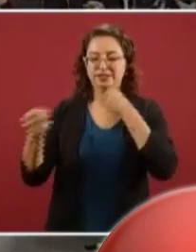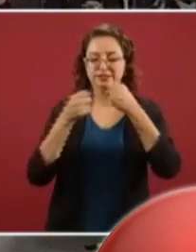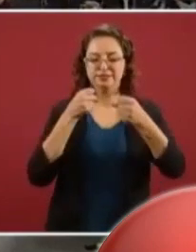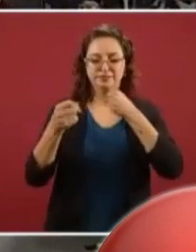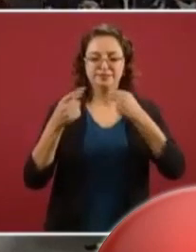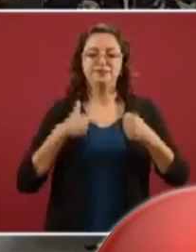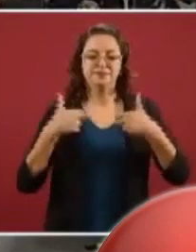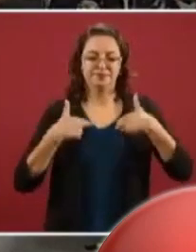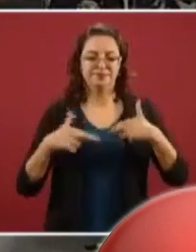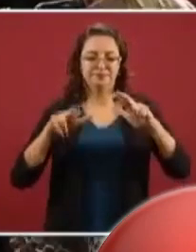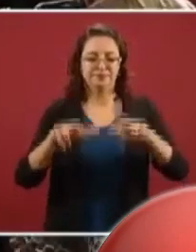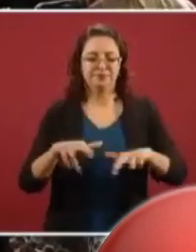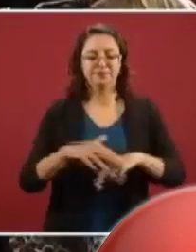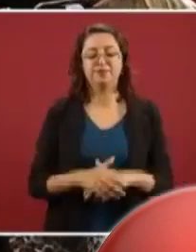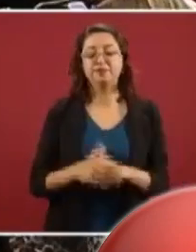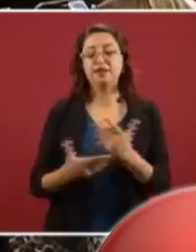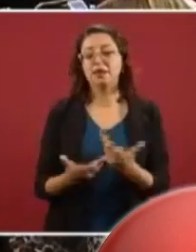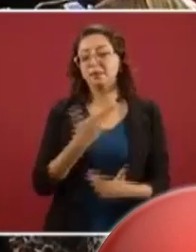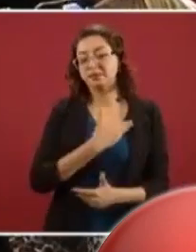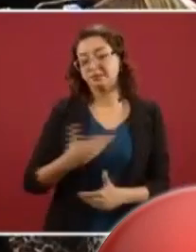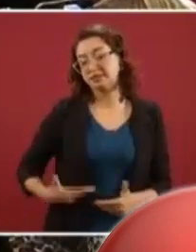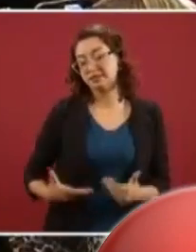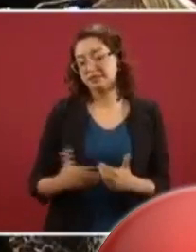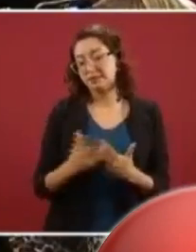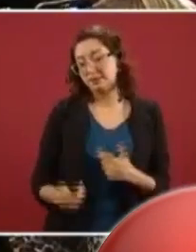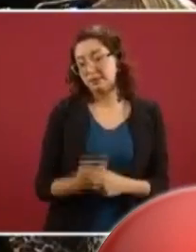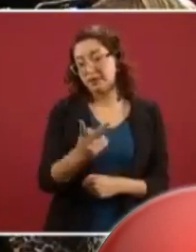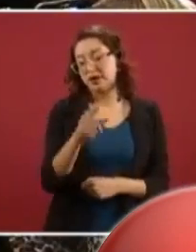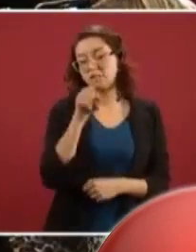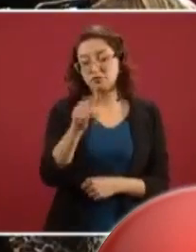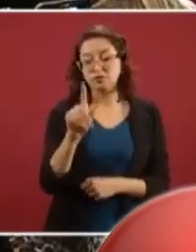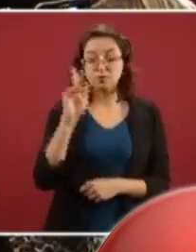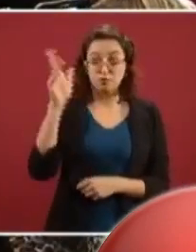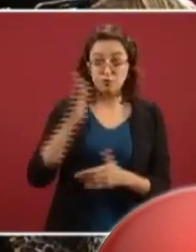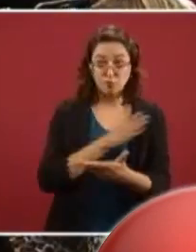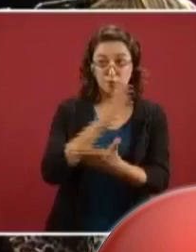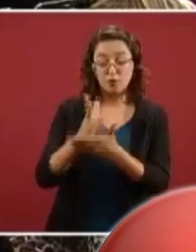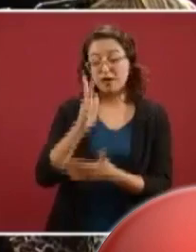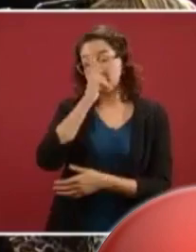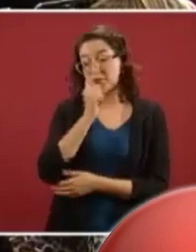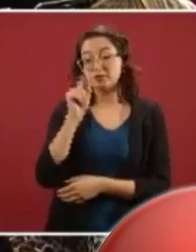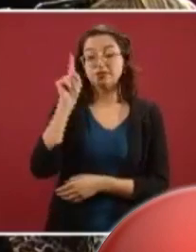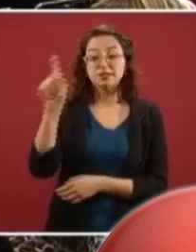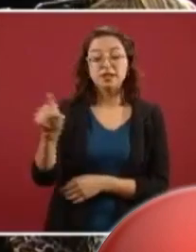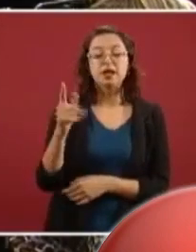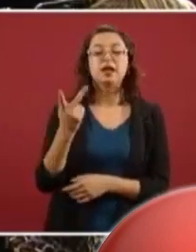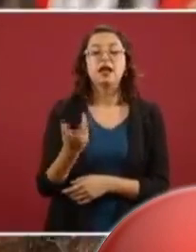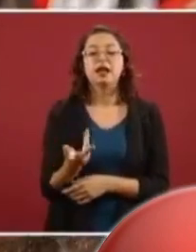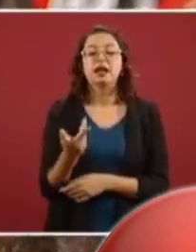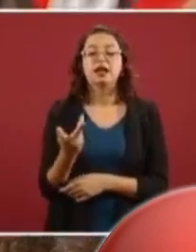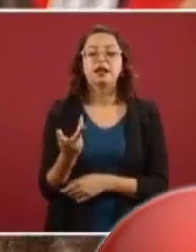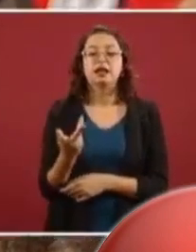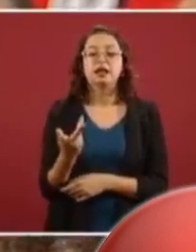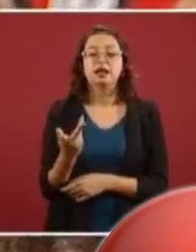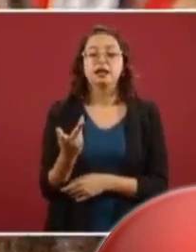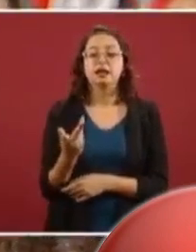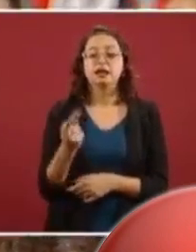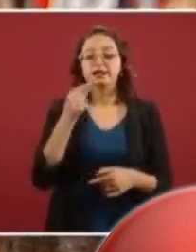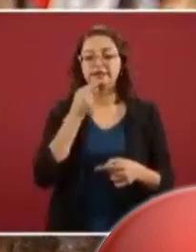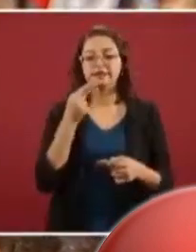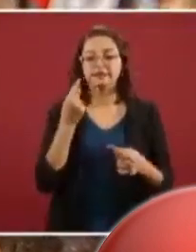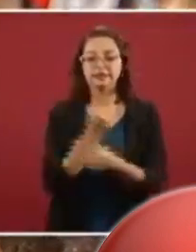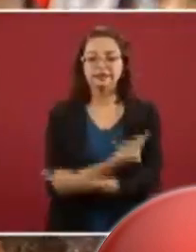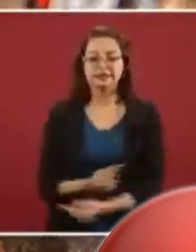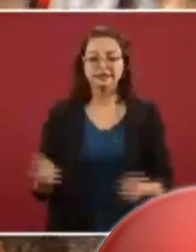presidente ahora en su en su visita a hermosillo para reunirse con los papás de los niños